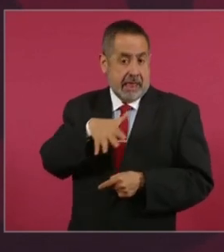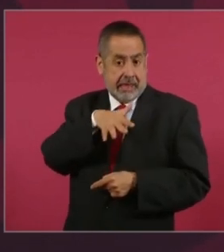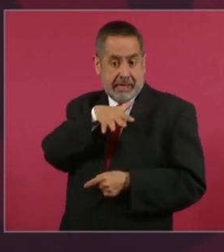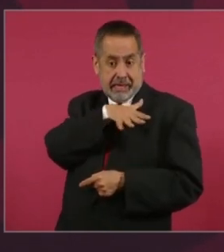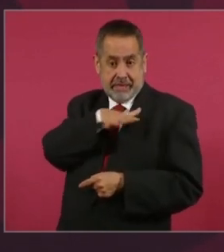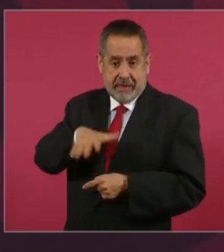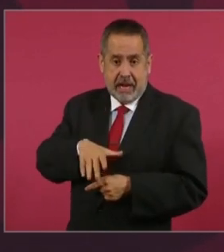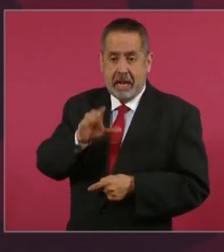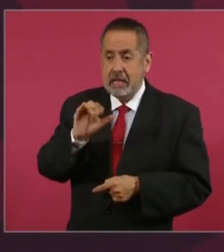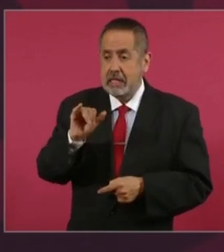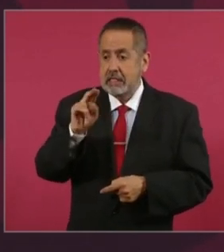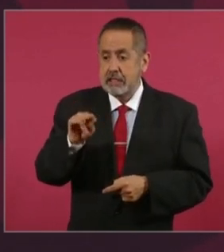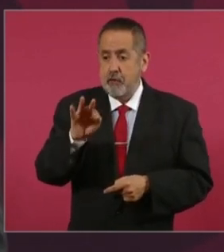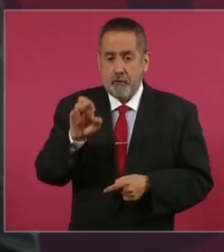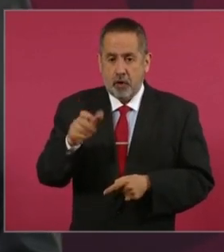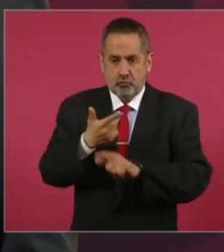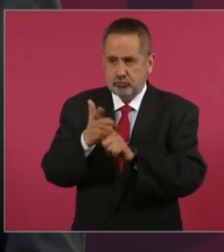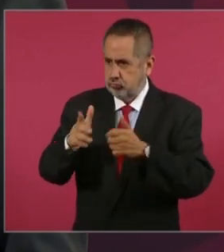sin fuego